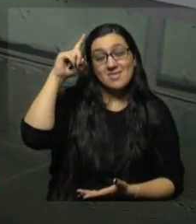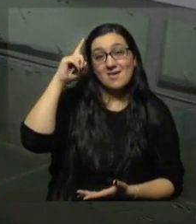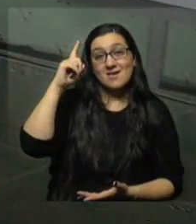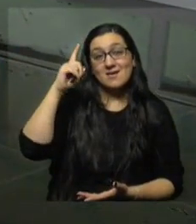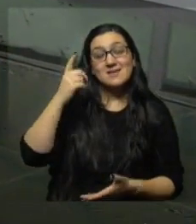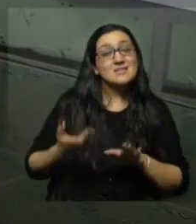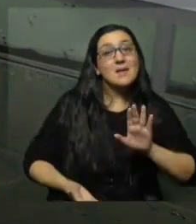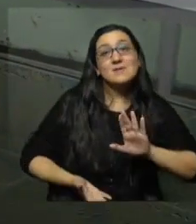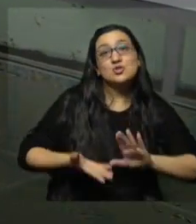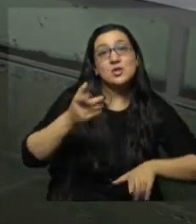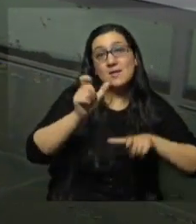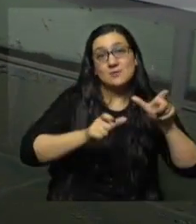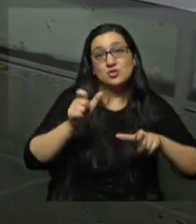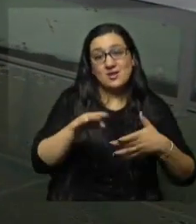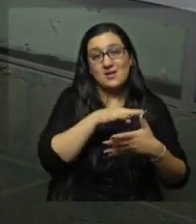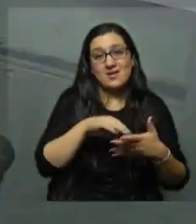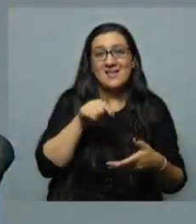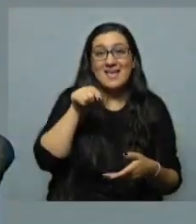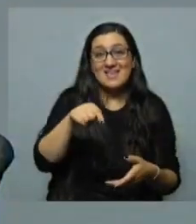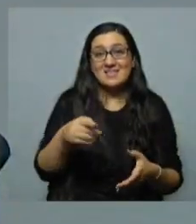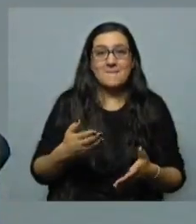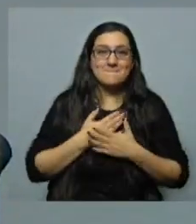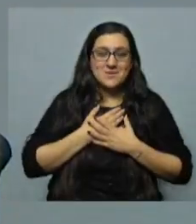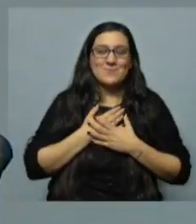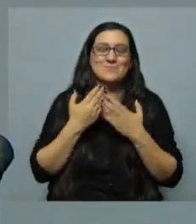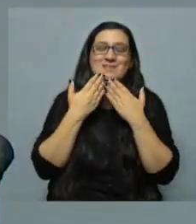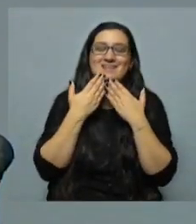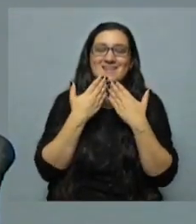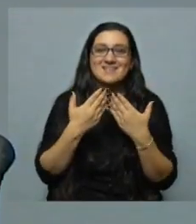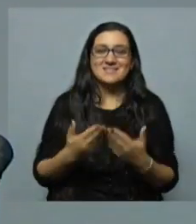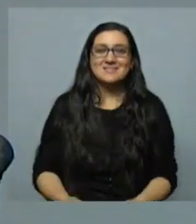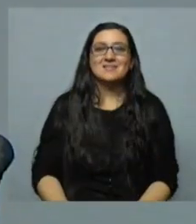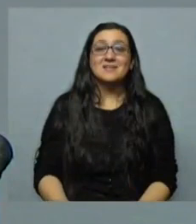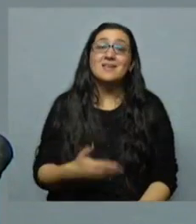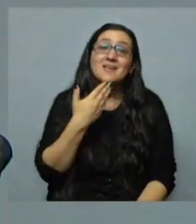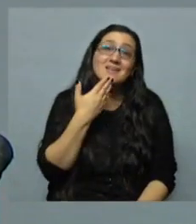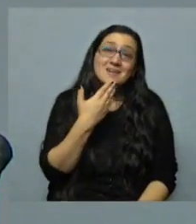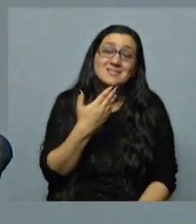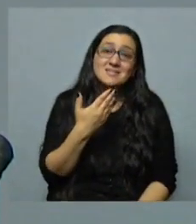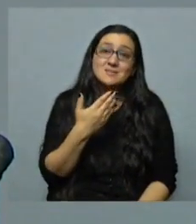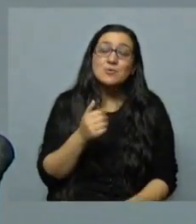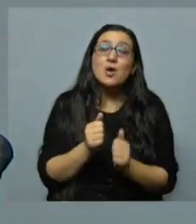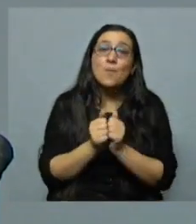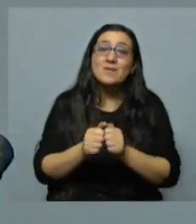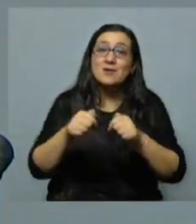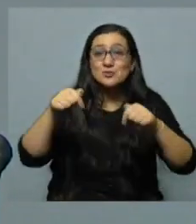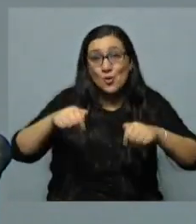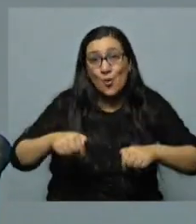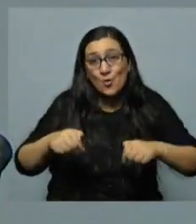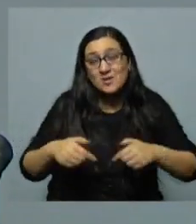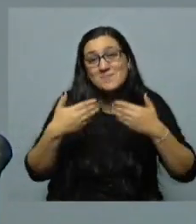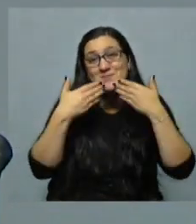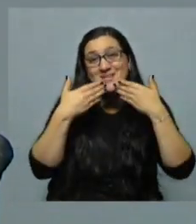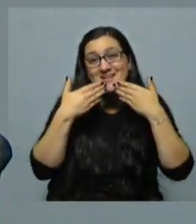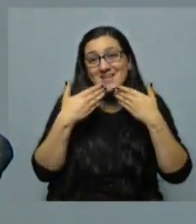la mayor cantidad posible. Este es mío, desde el alma, así que muchísimas gracias por esta contribución. Muchísimas gracias por estar un día como hoy acá. Y muchísimas